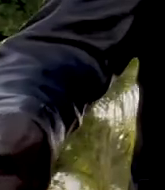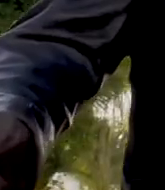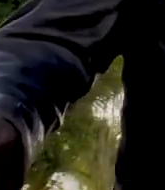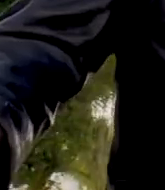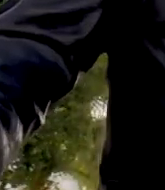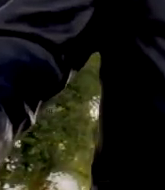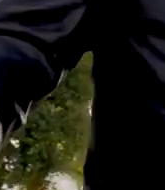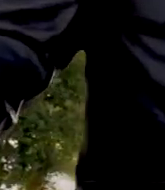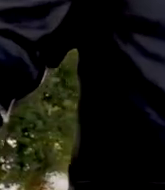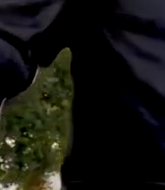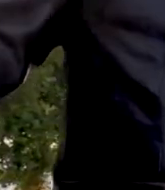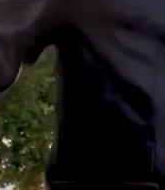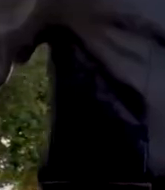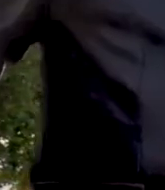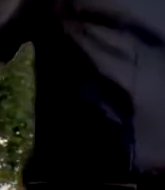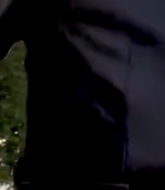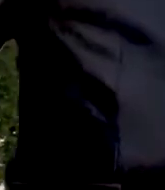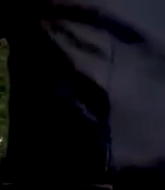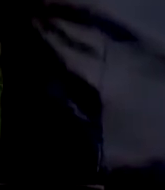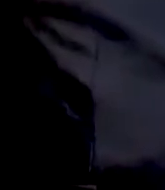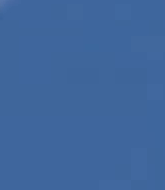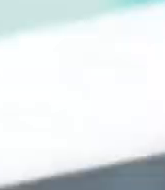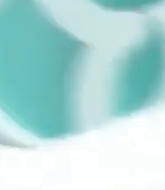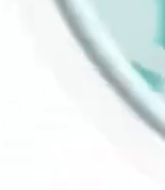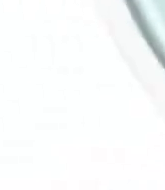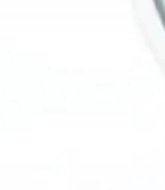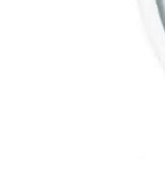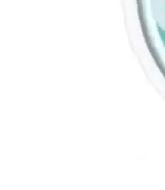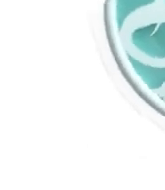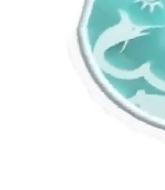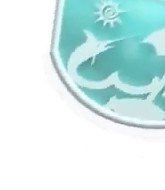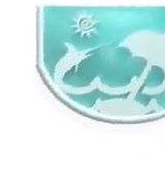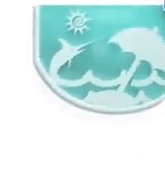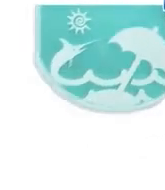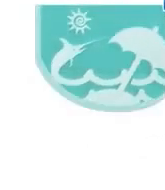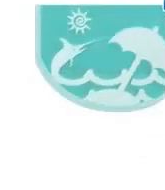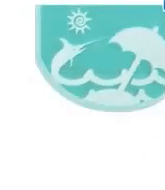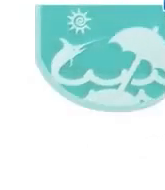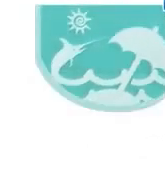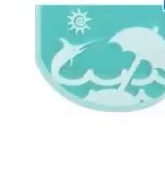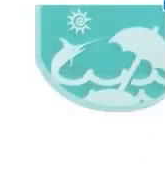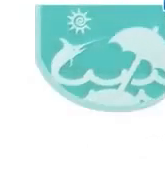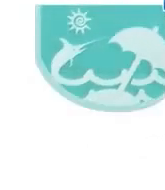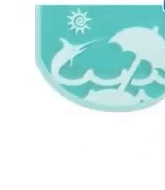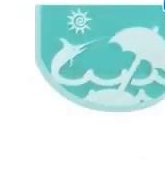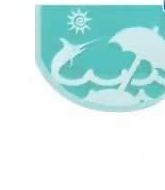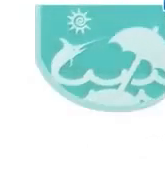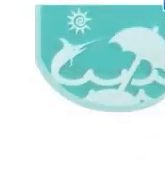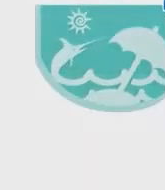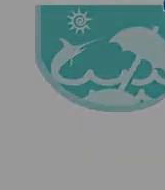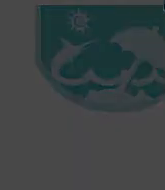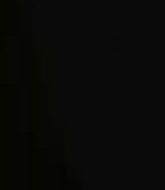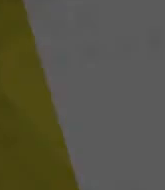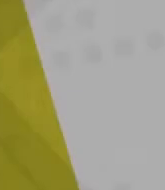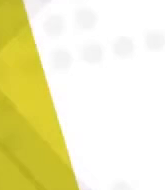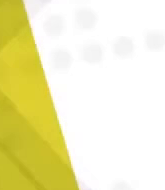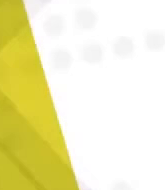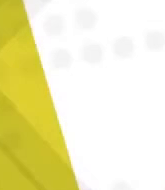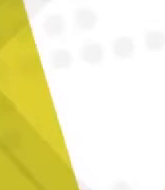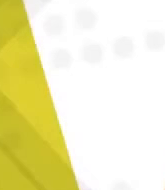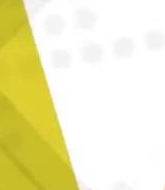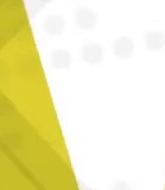destino que cada vez recibe más visitantes gobierno de baja california sur mejor futuro hoy